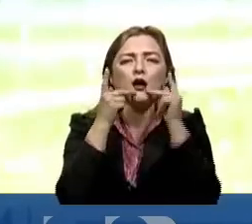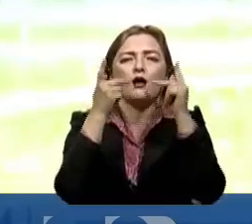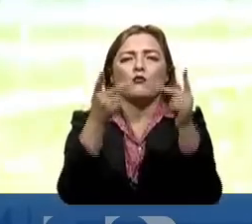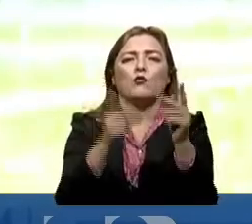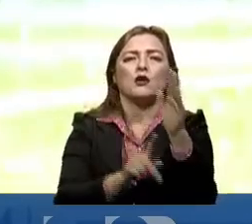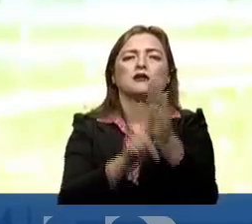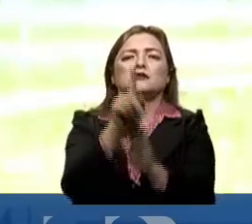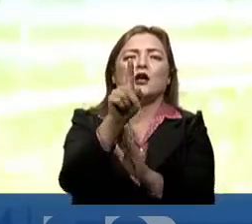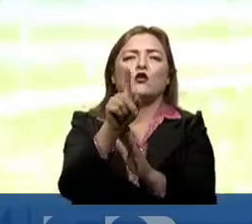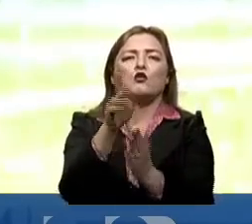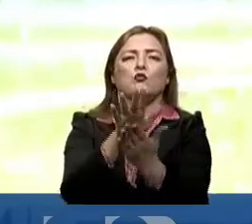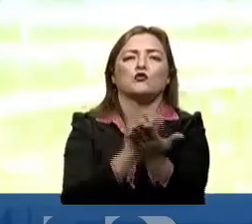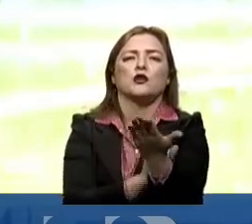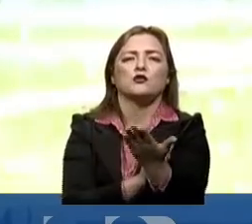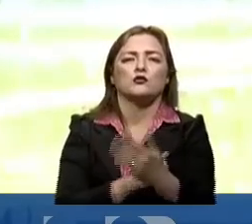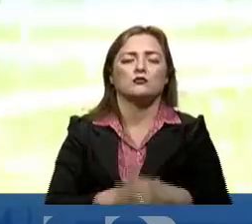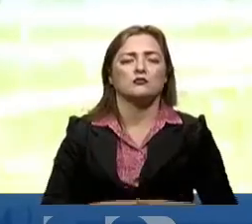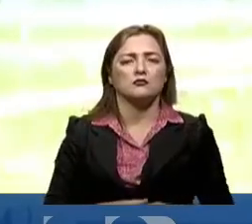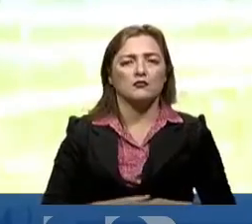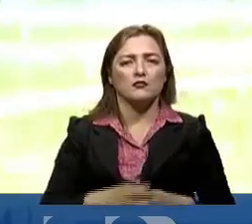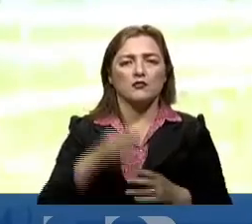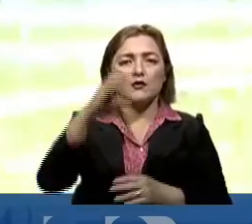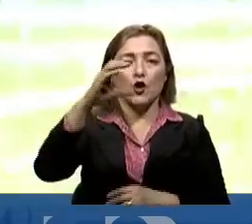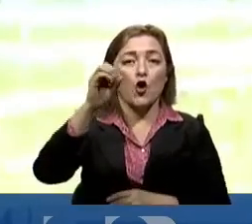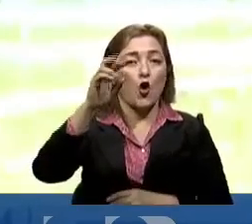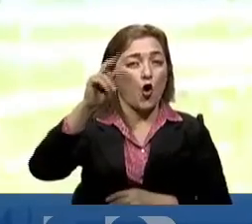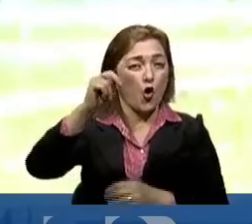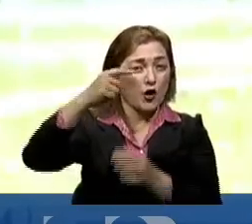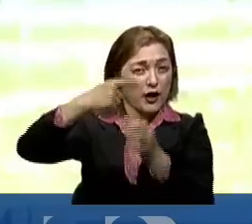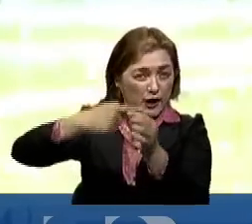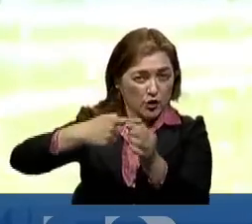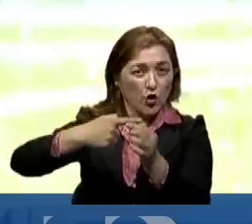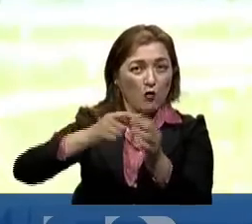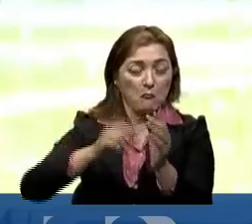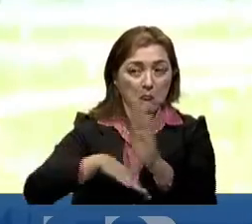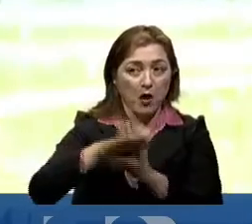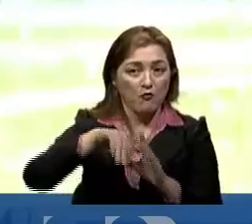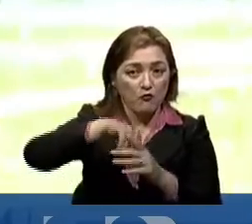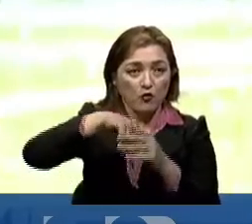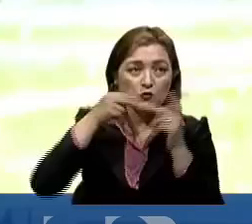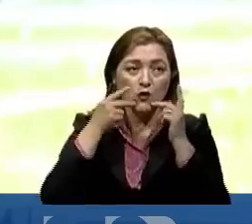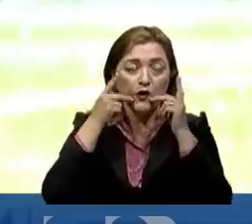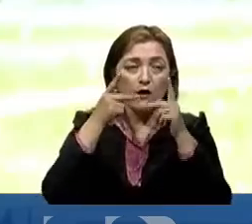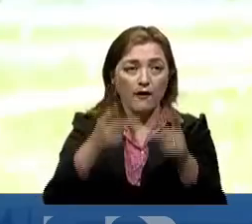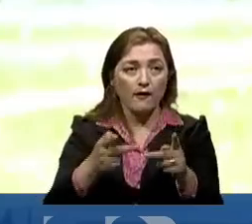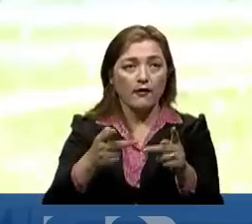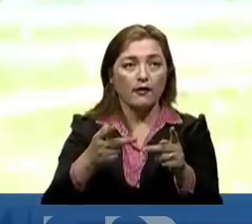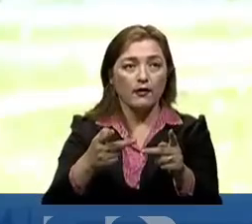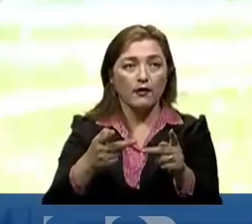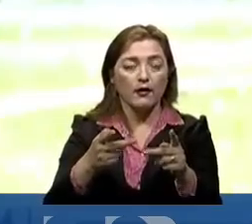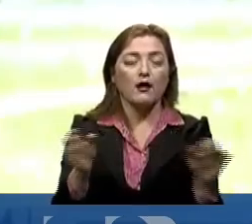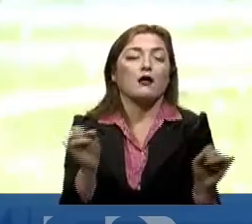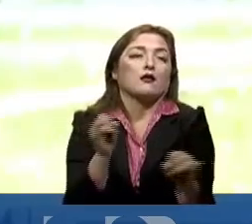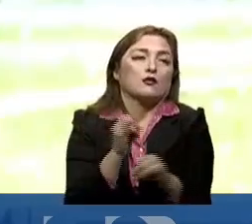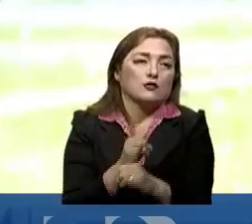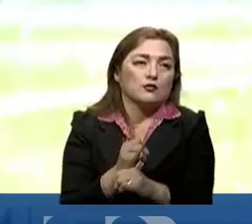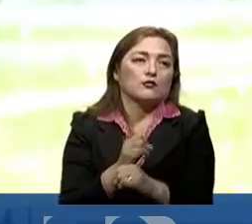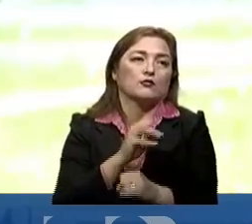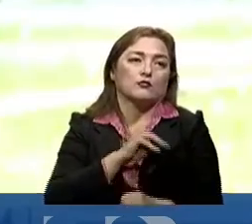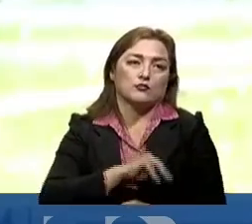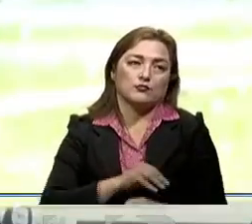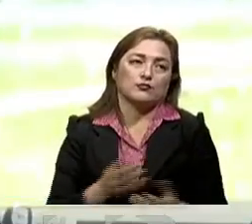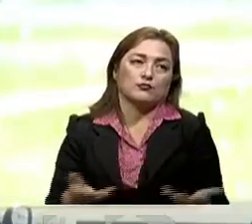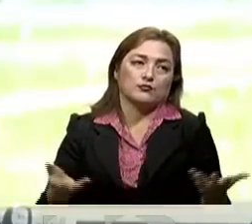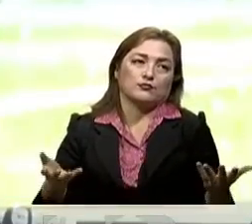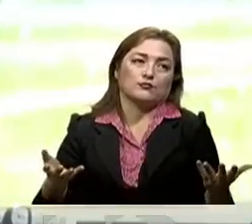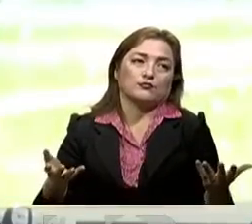para el desarrollo de sus proyectos. Conquito, si tiene la mayoría de fondos que son públicos, debería ser una institución municipal,